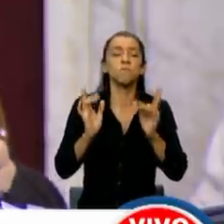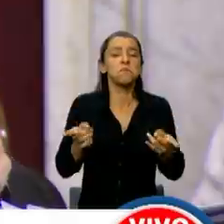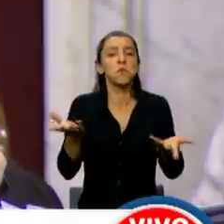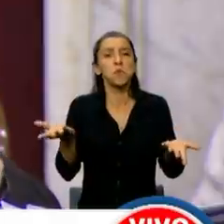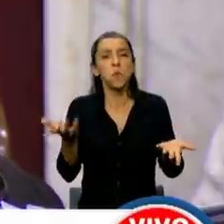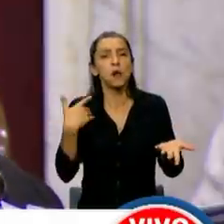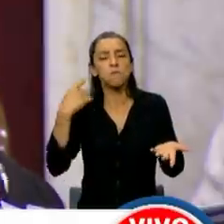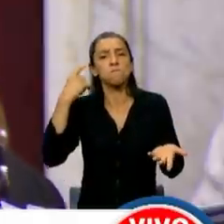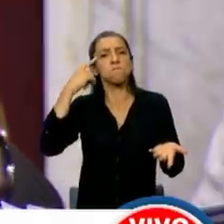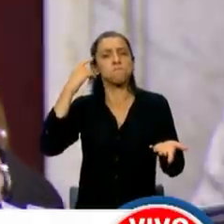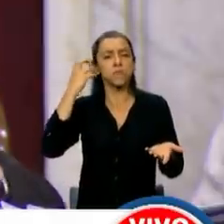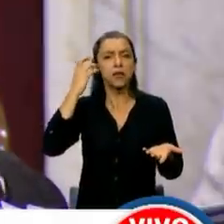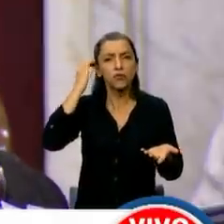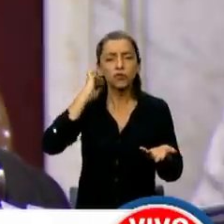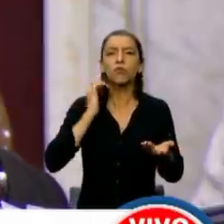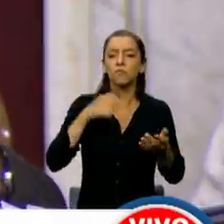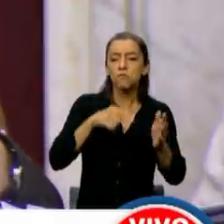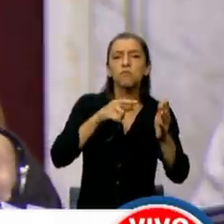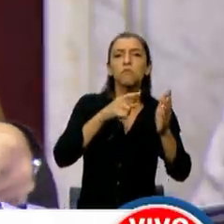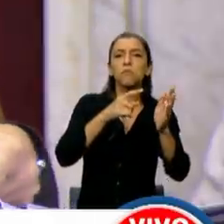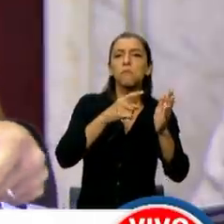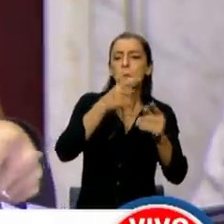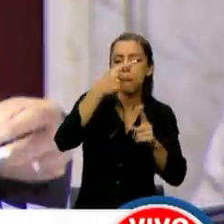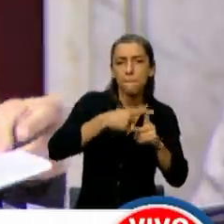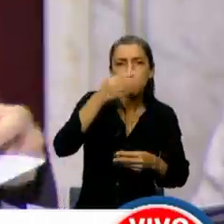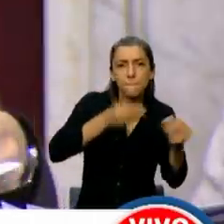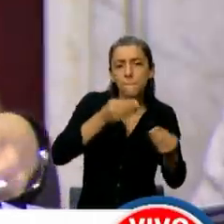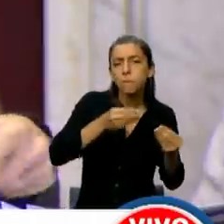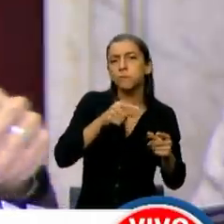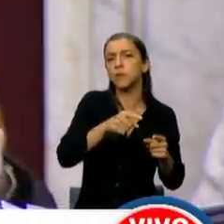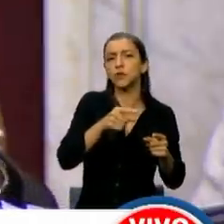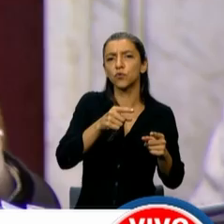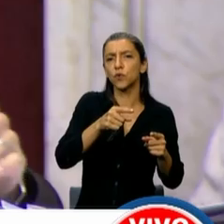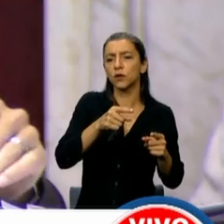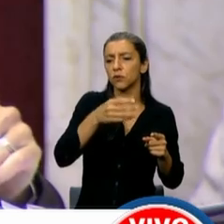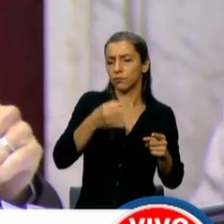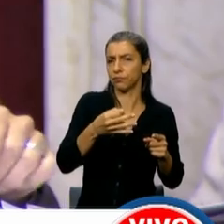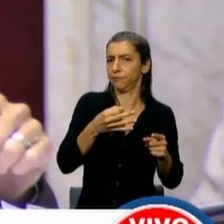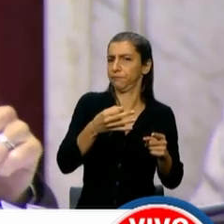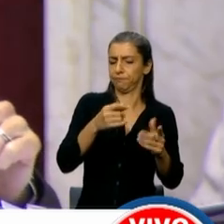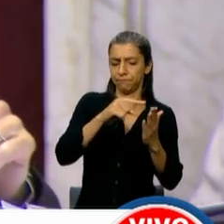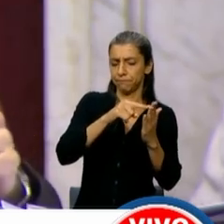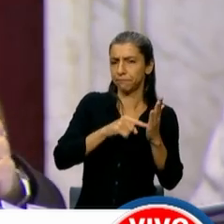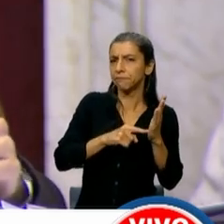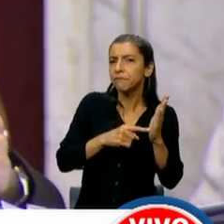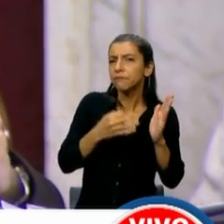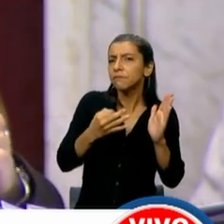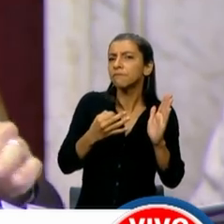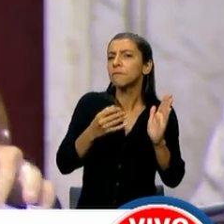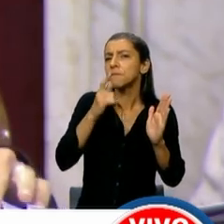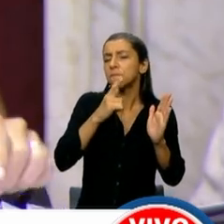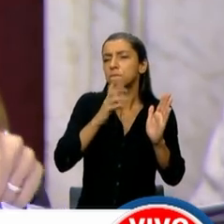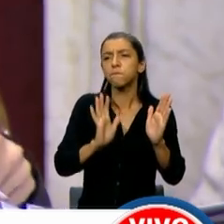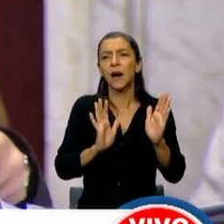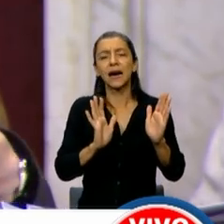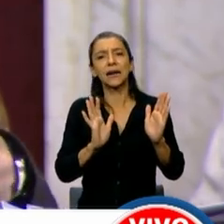mente un presupuesto que en el cual es exactamente todas y cada una de las variables se hayan dado esas